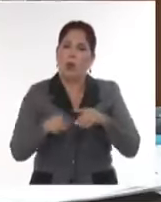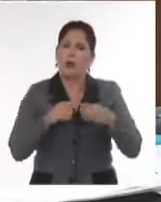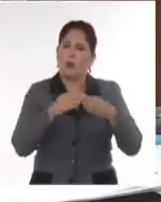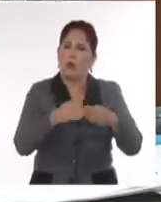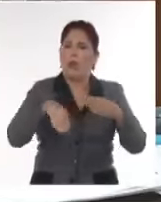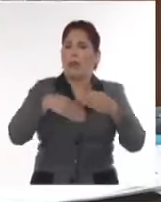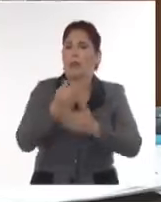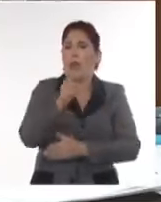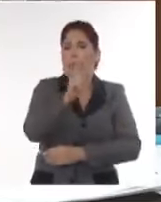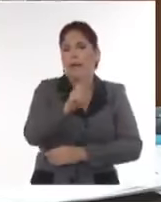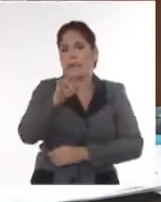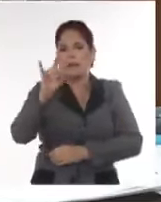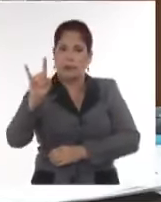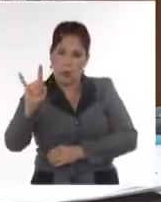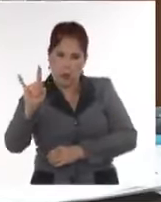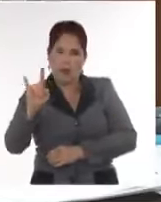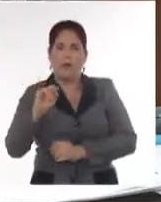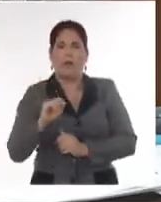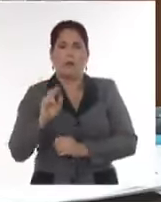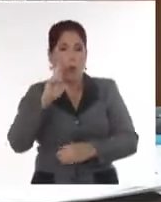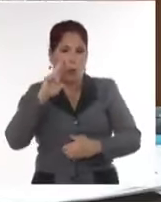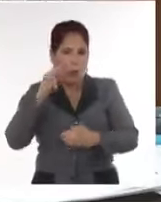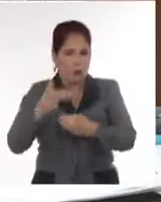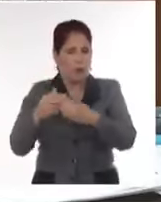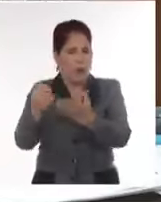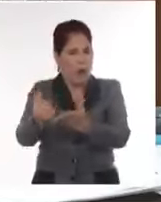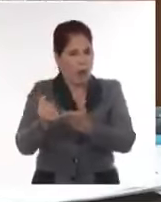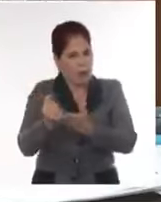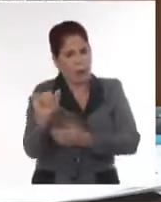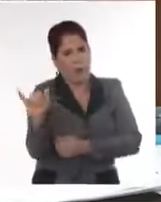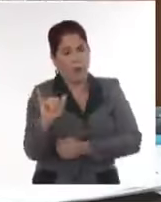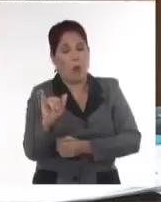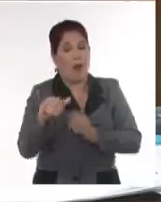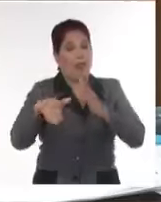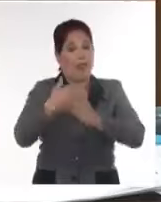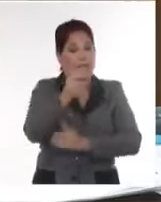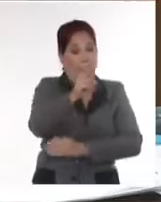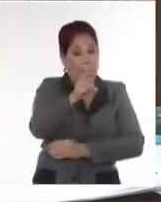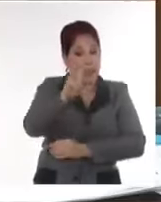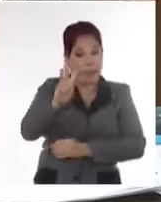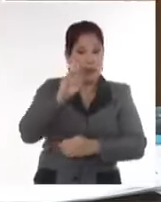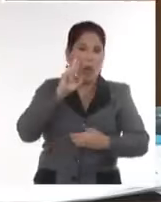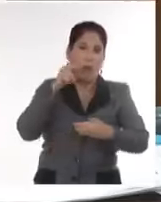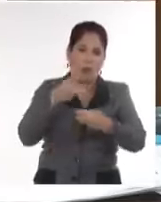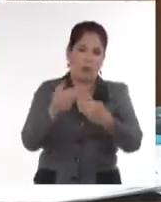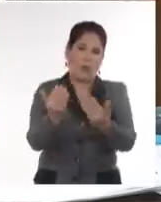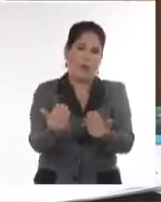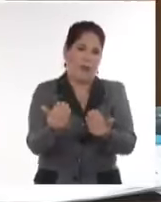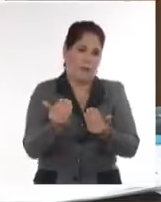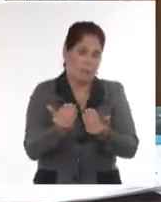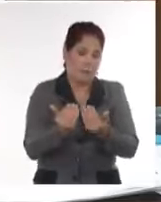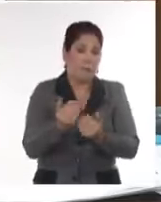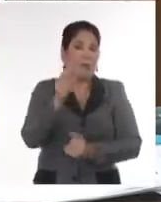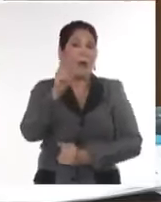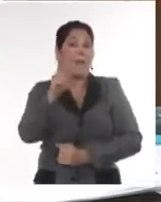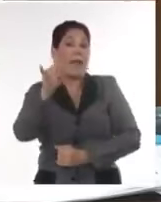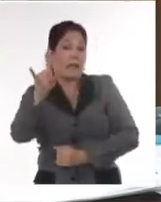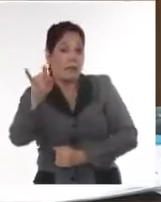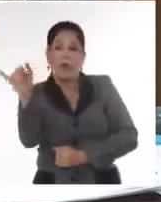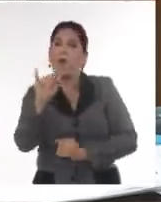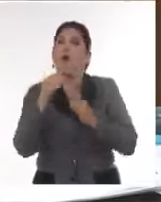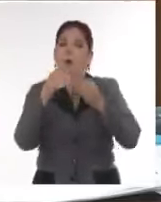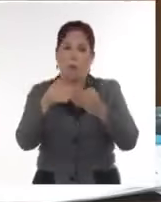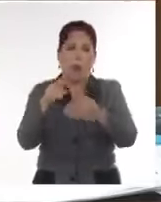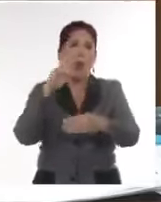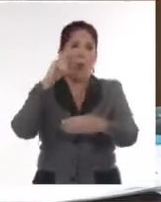día 29 con crudo que nos va a poder permite refinar, pero el barco llega y va